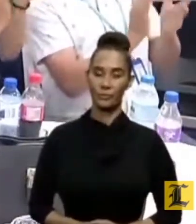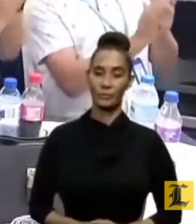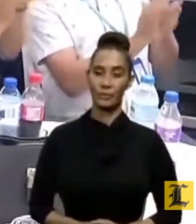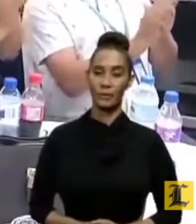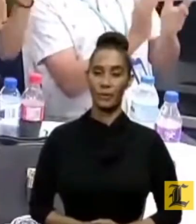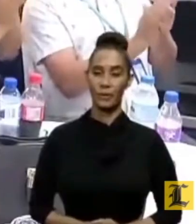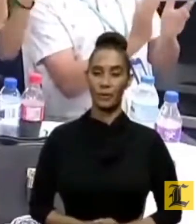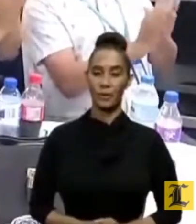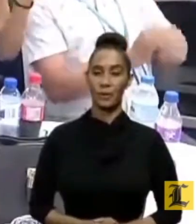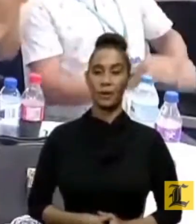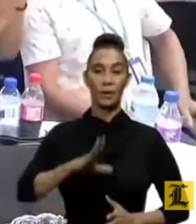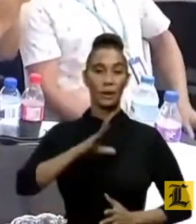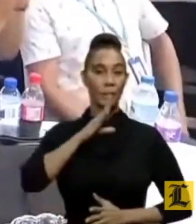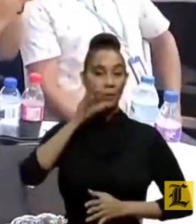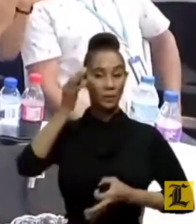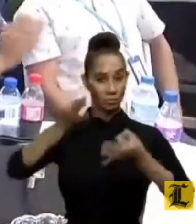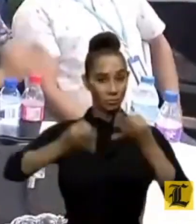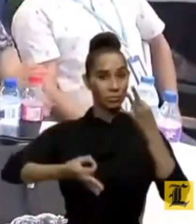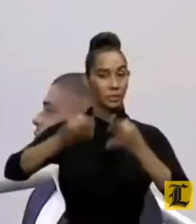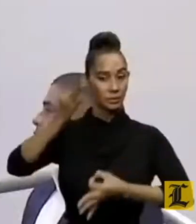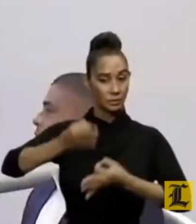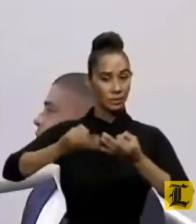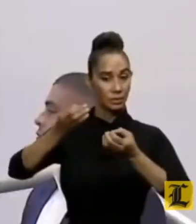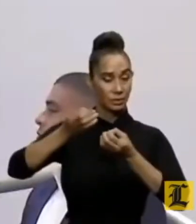Y hablé de justicia